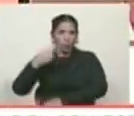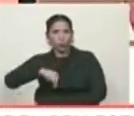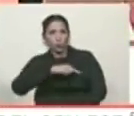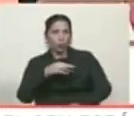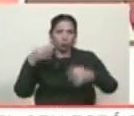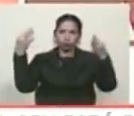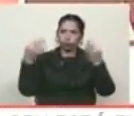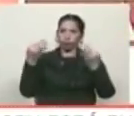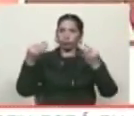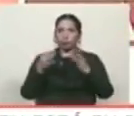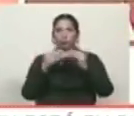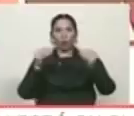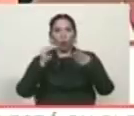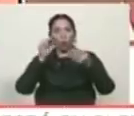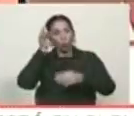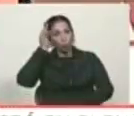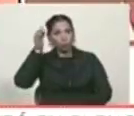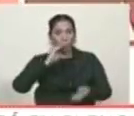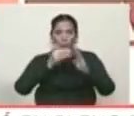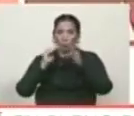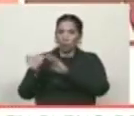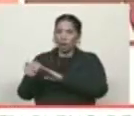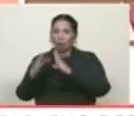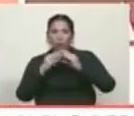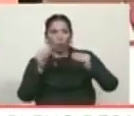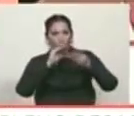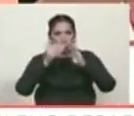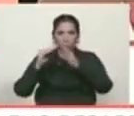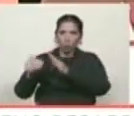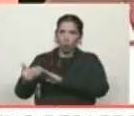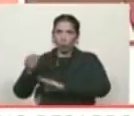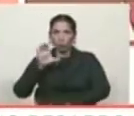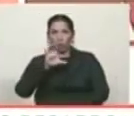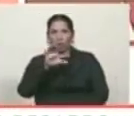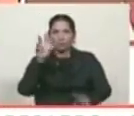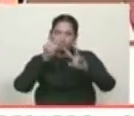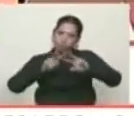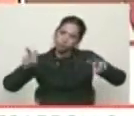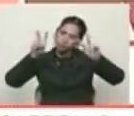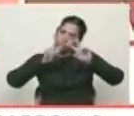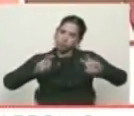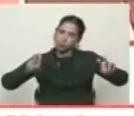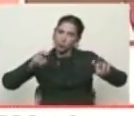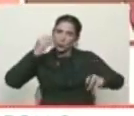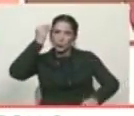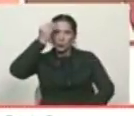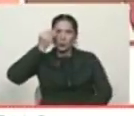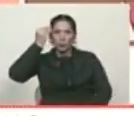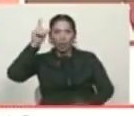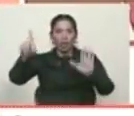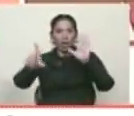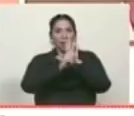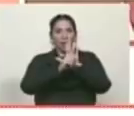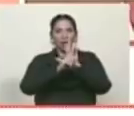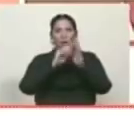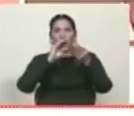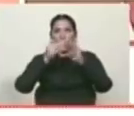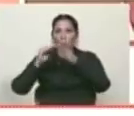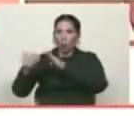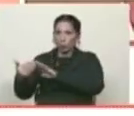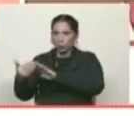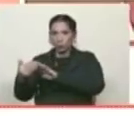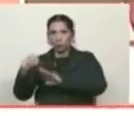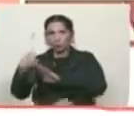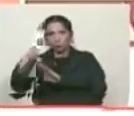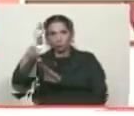en todos los consejos comunales, en todas las comunas del país, a revisar, a refrescar esa ley de los consejos